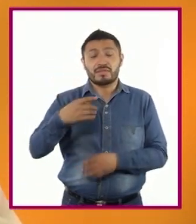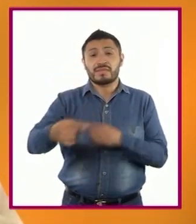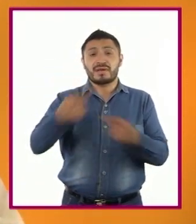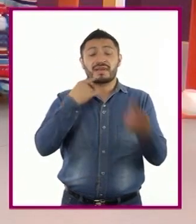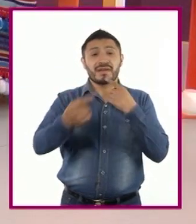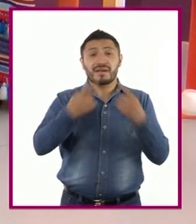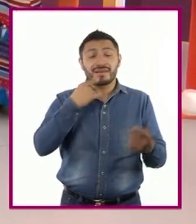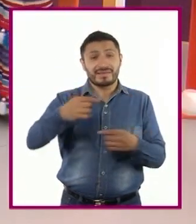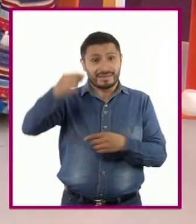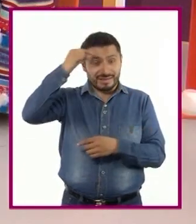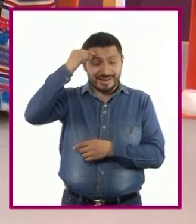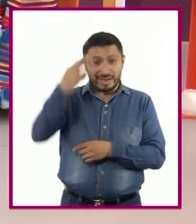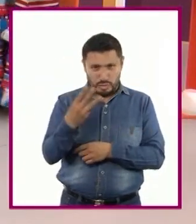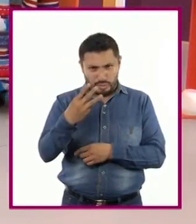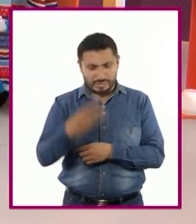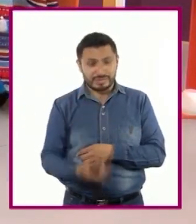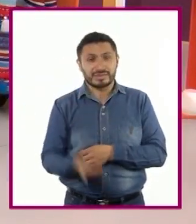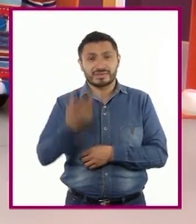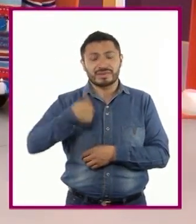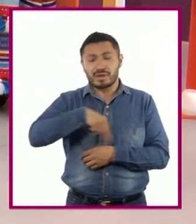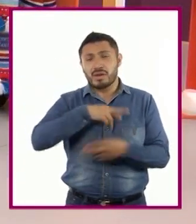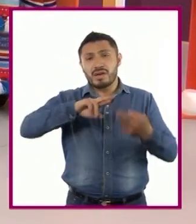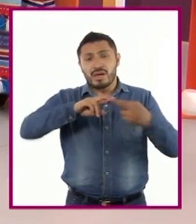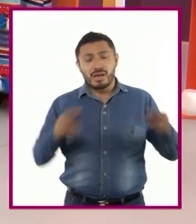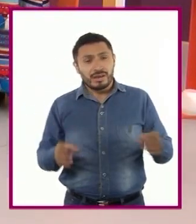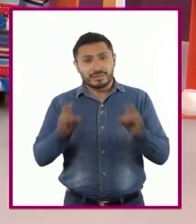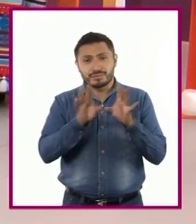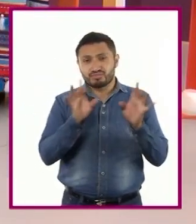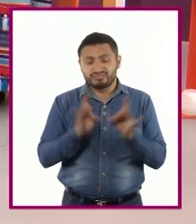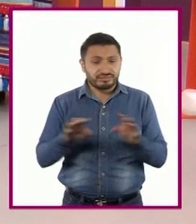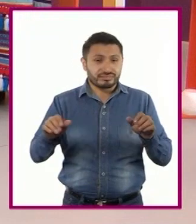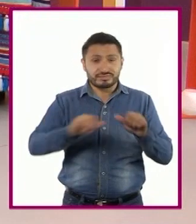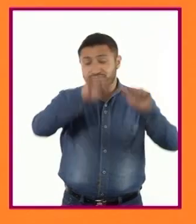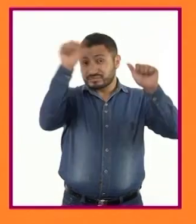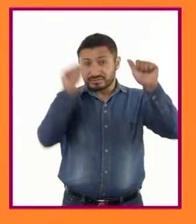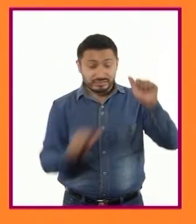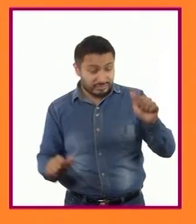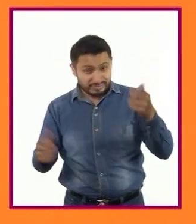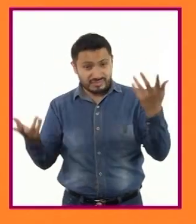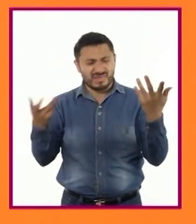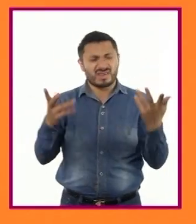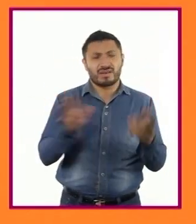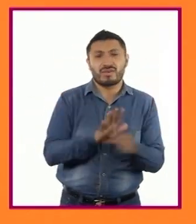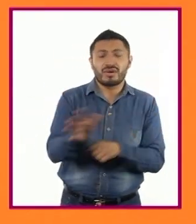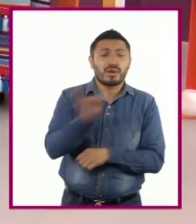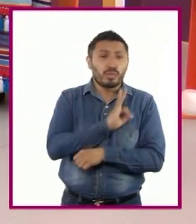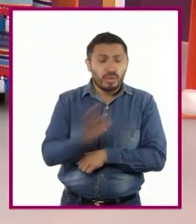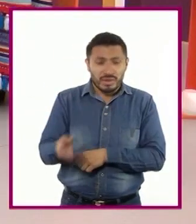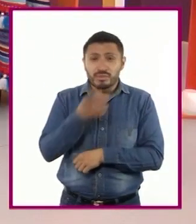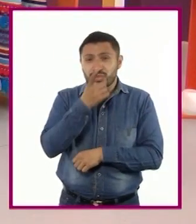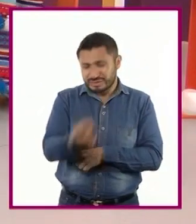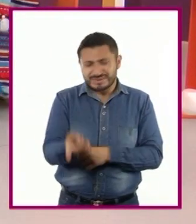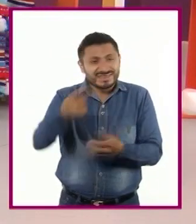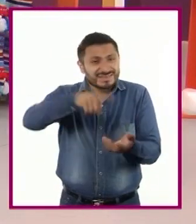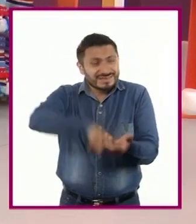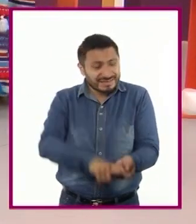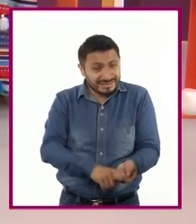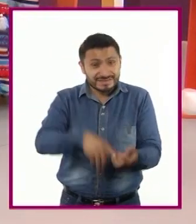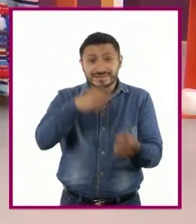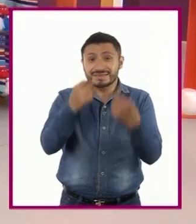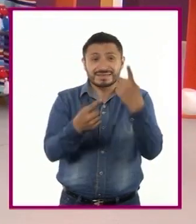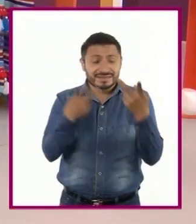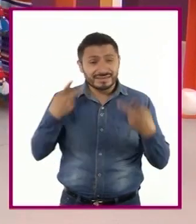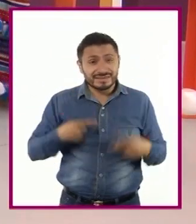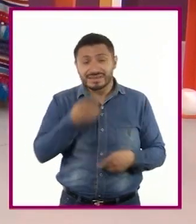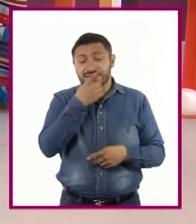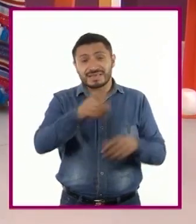Cubo. Relacionaremos manifestaciones artísticas con lo que podemos interpretar de ellas. Hay quien dice